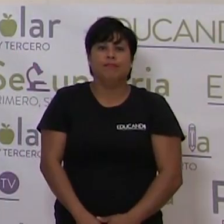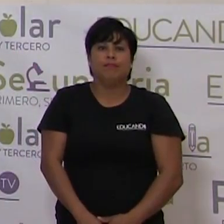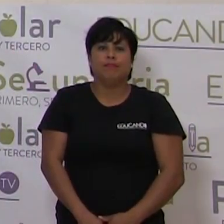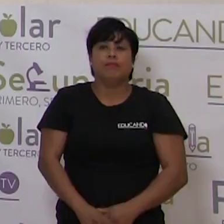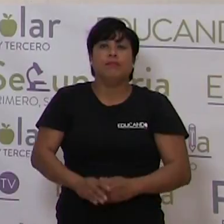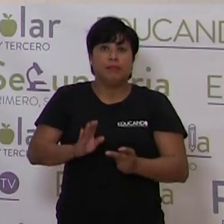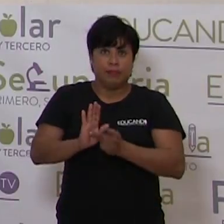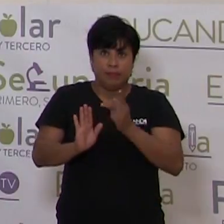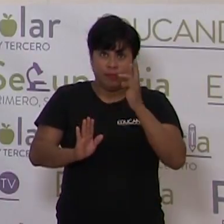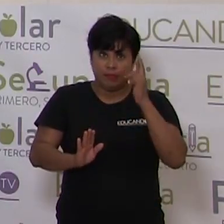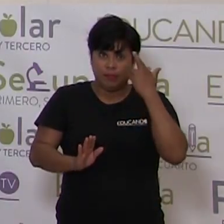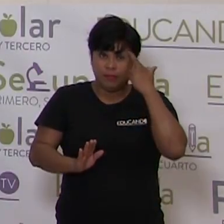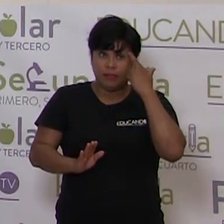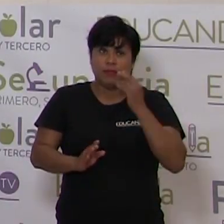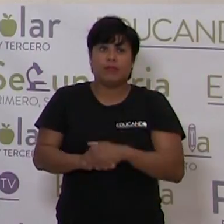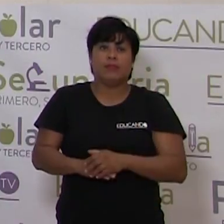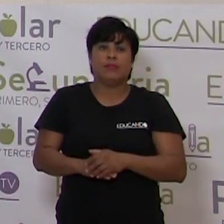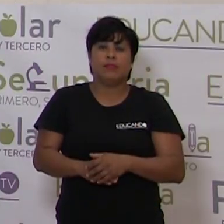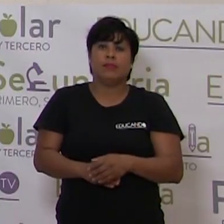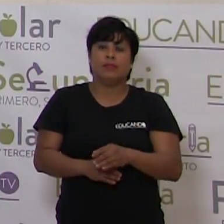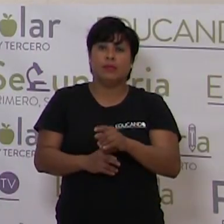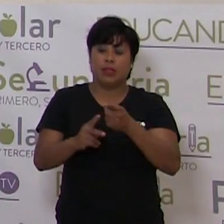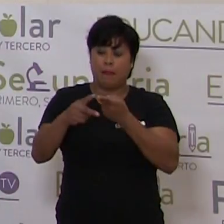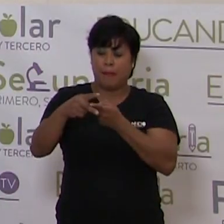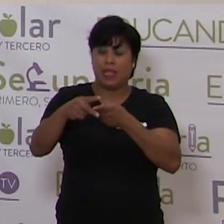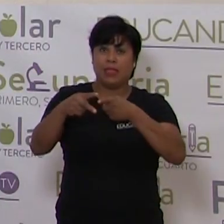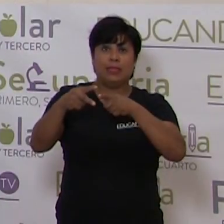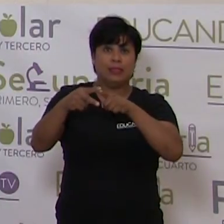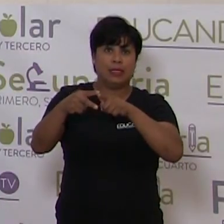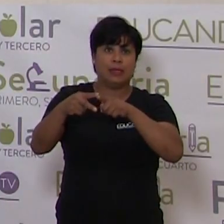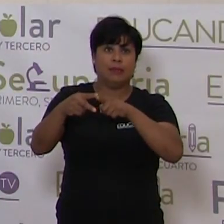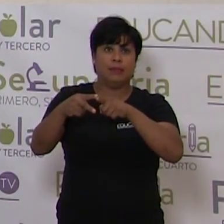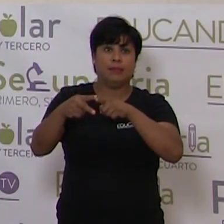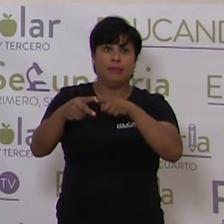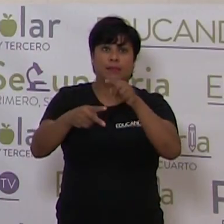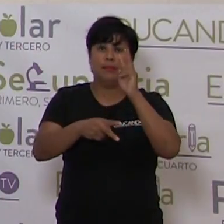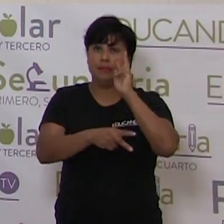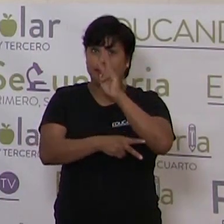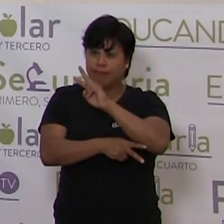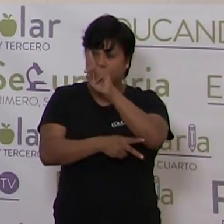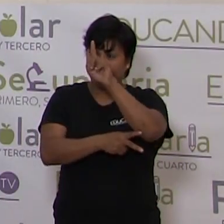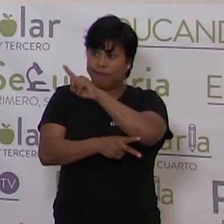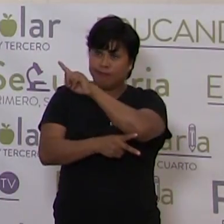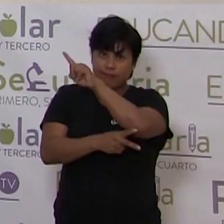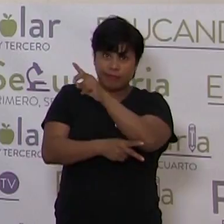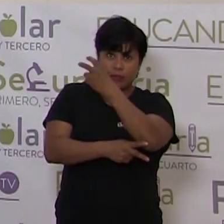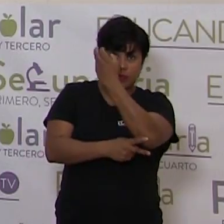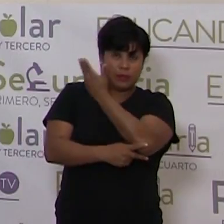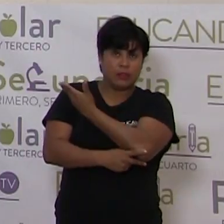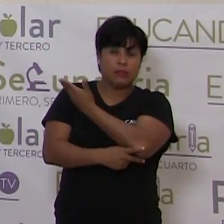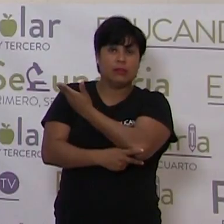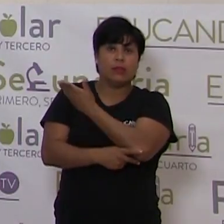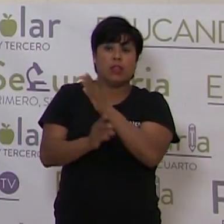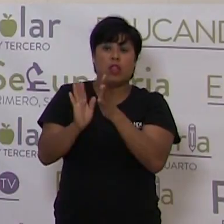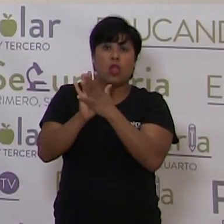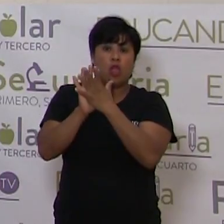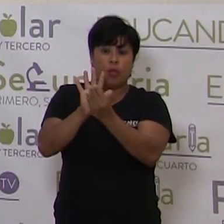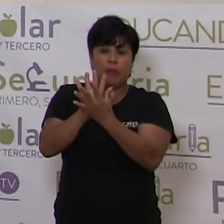Vuelvo a recordar. Vértices. ¿Sí? Son los vértices, las